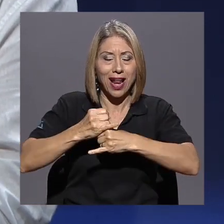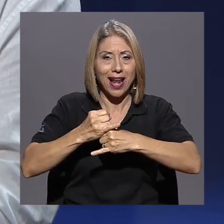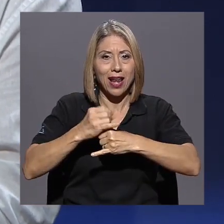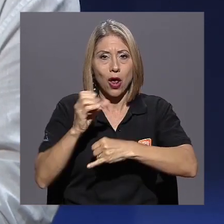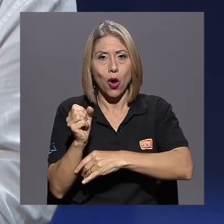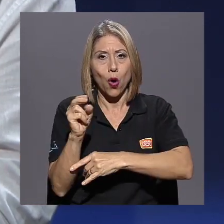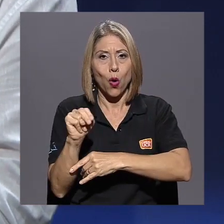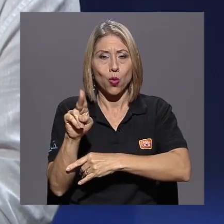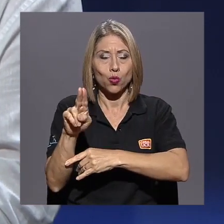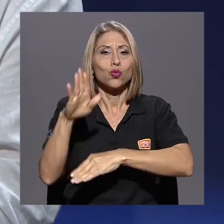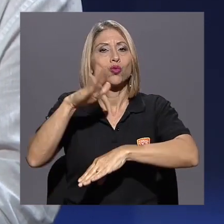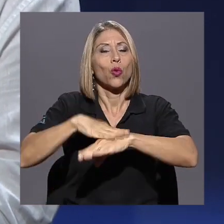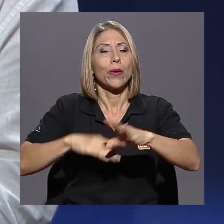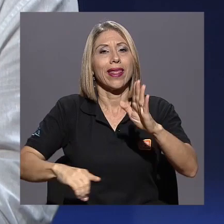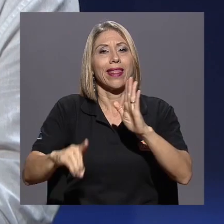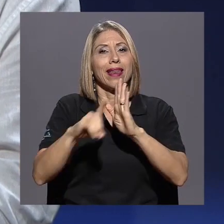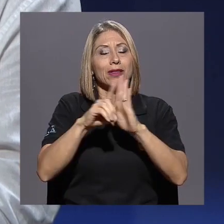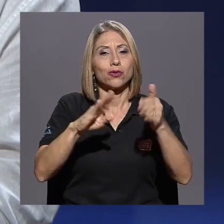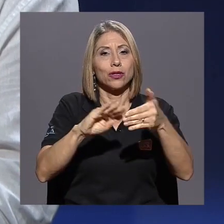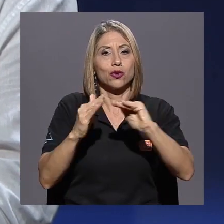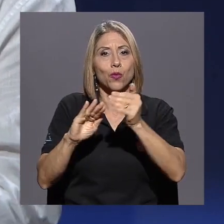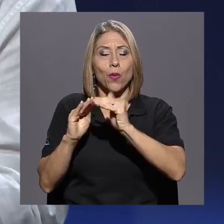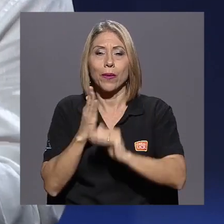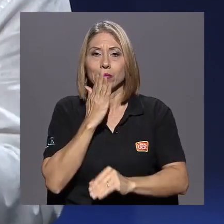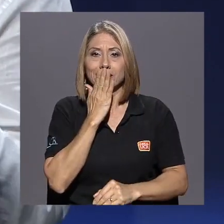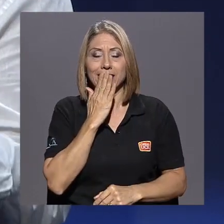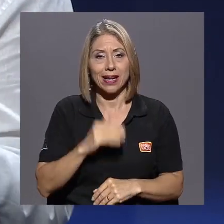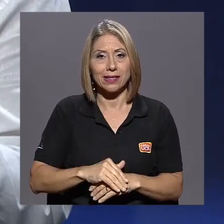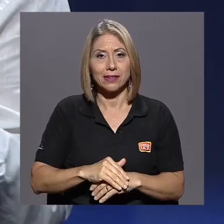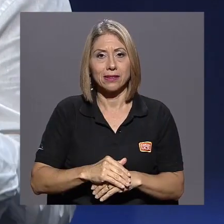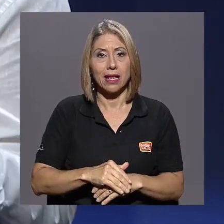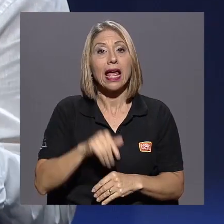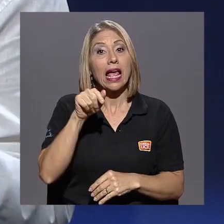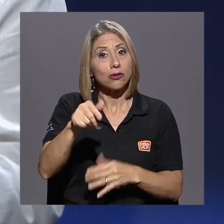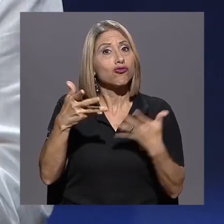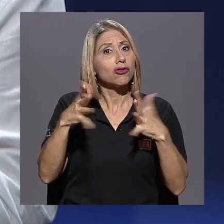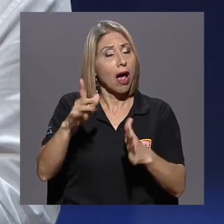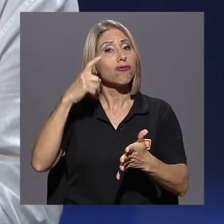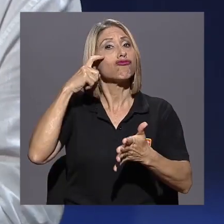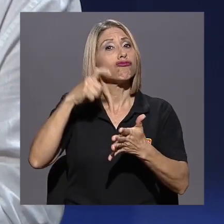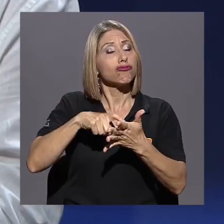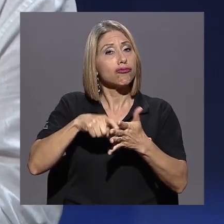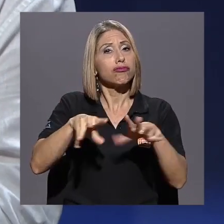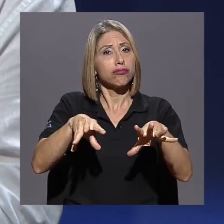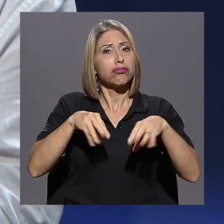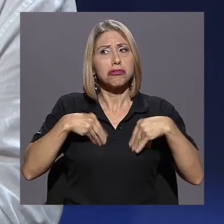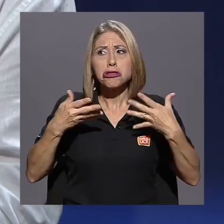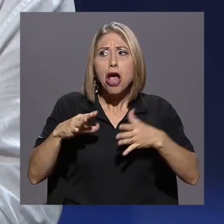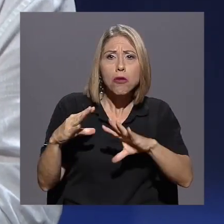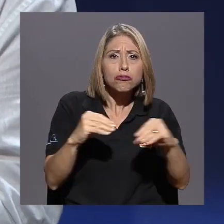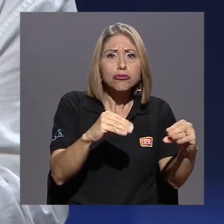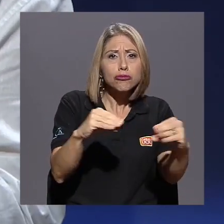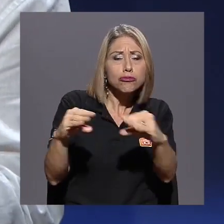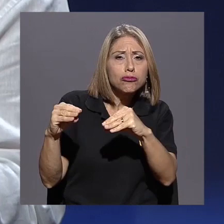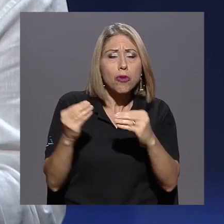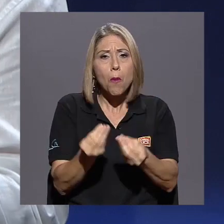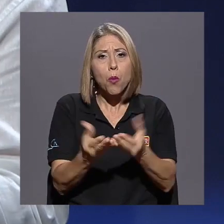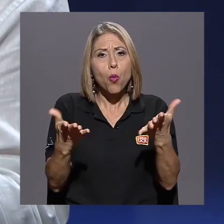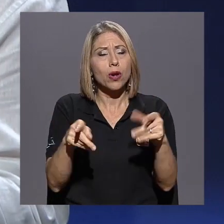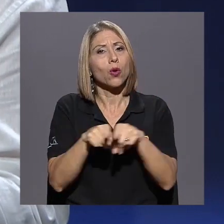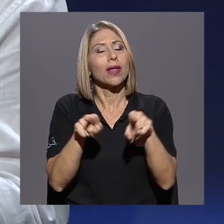de los pueblos indígenas entonces es algo que se ha reconocido bastante en el debate público también académico el